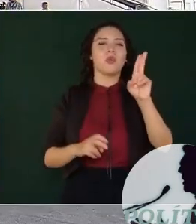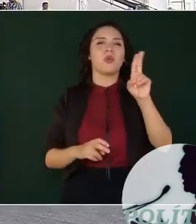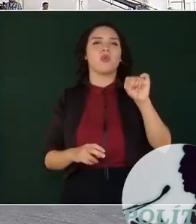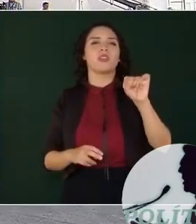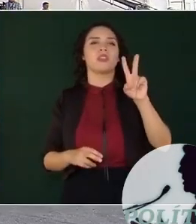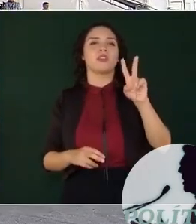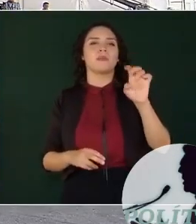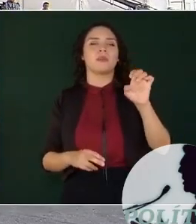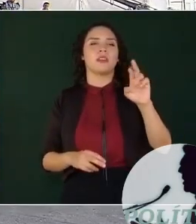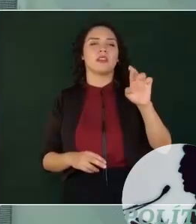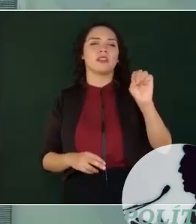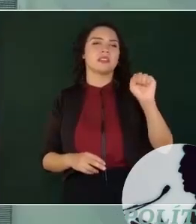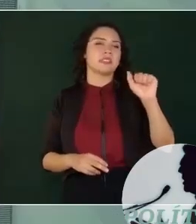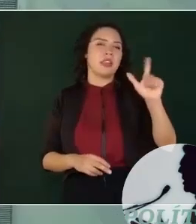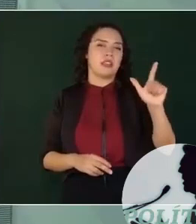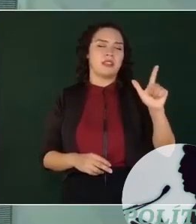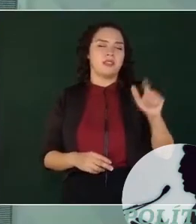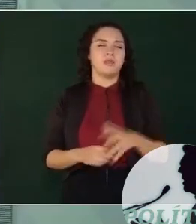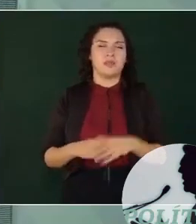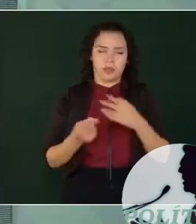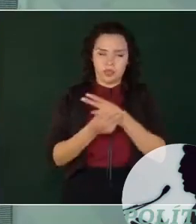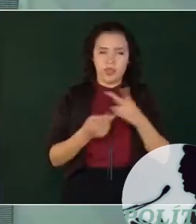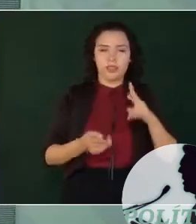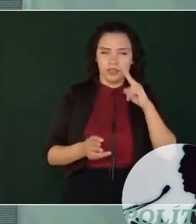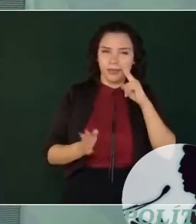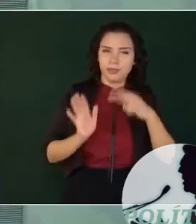para que vean a